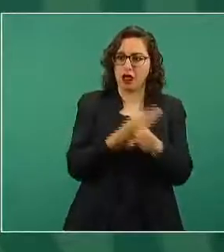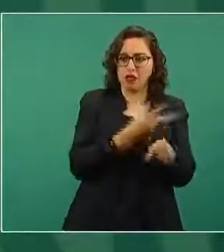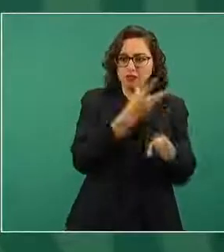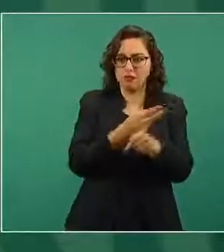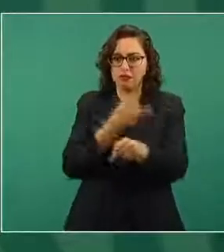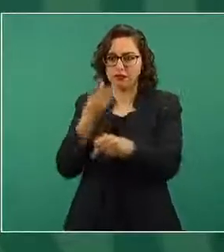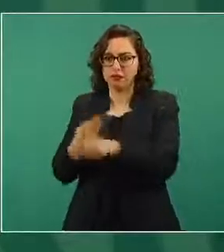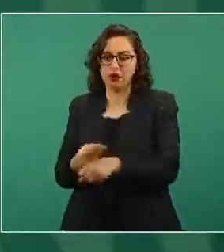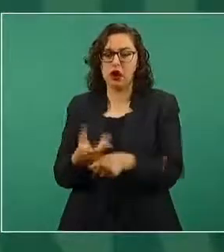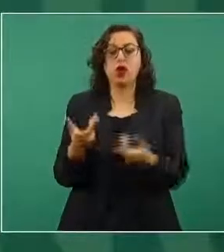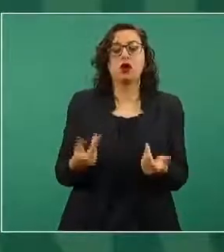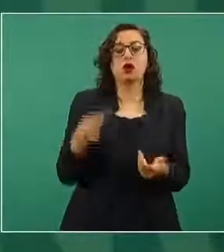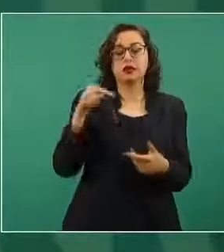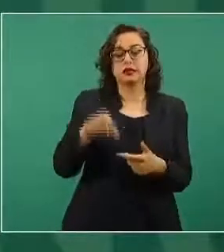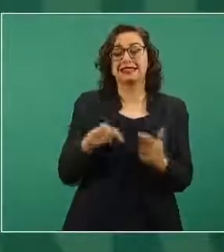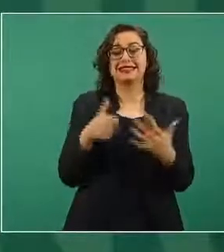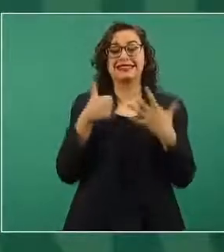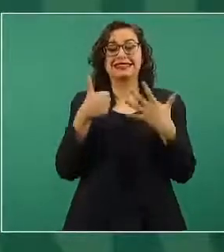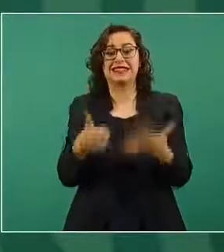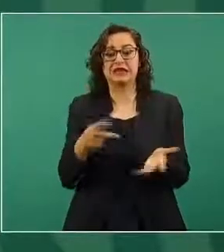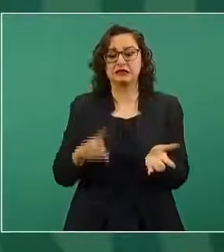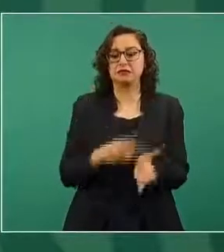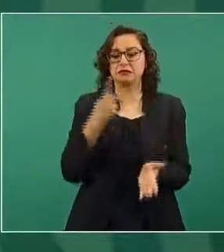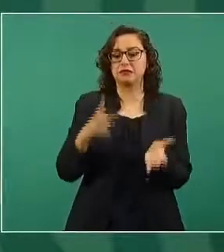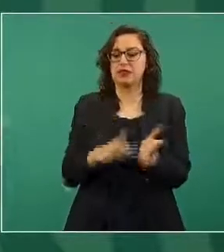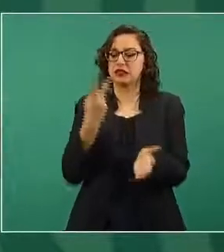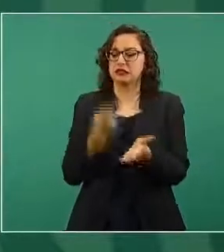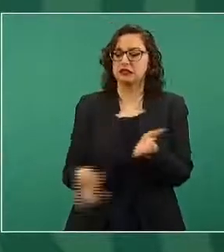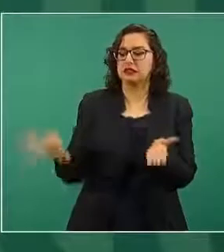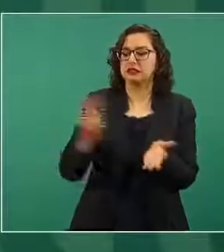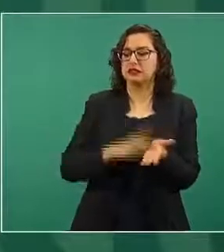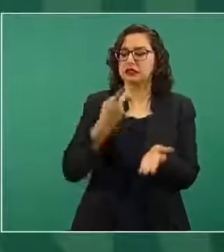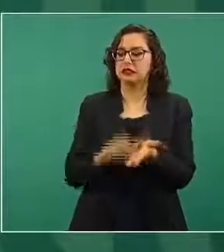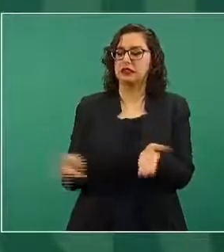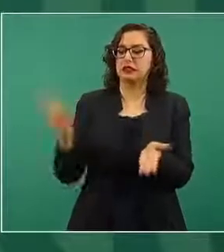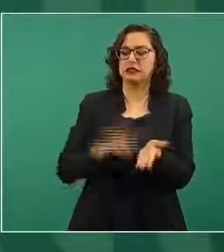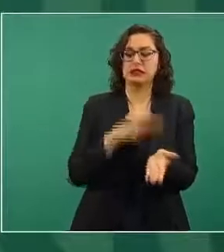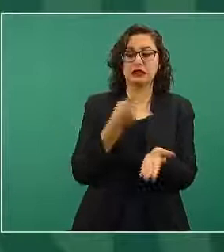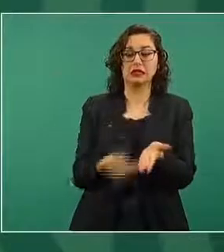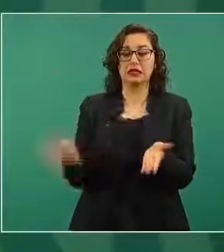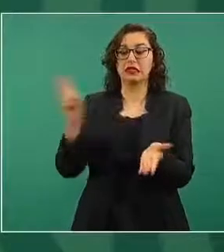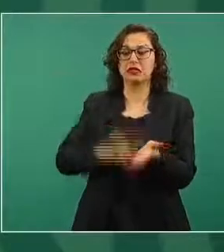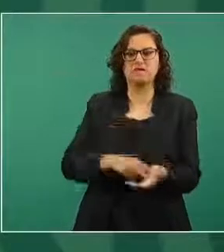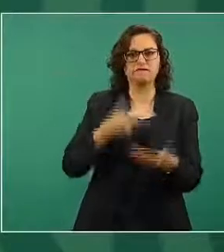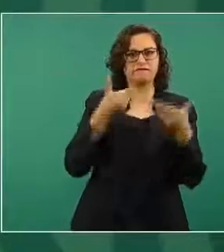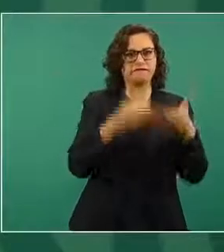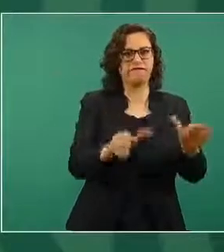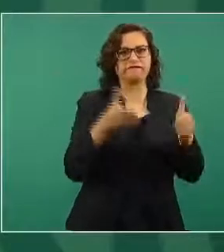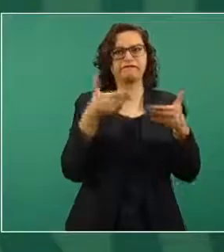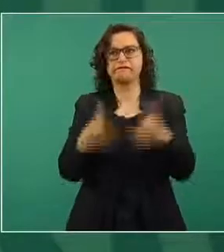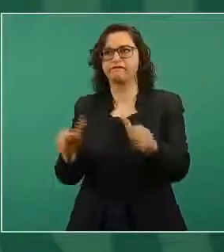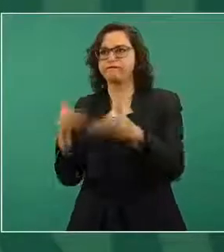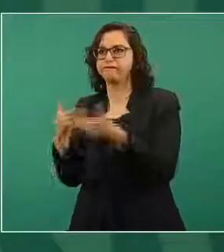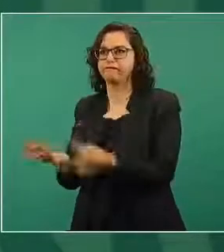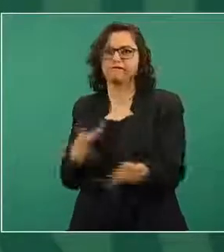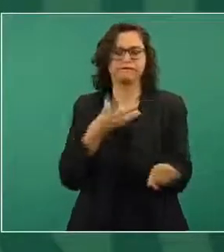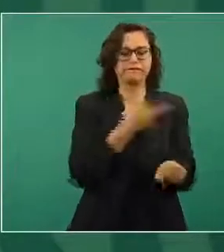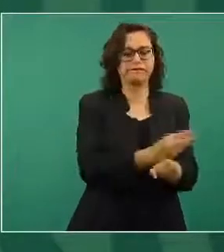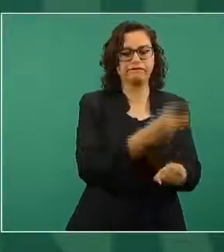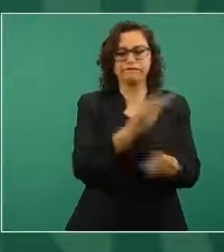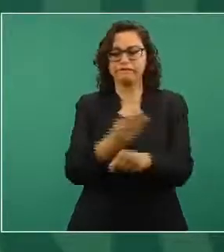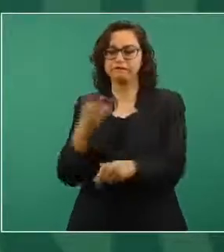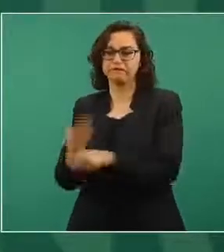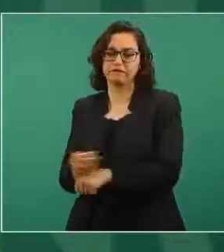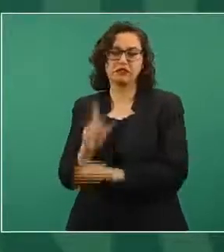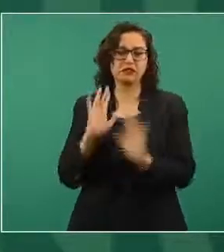COVID. Esto se orientó a tener la capacidad de atención oportuna,